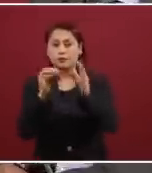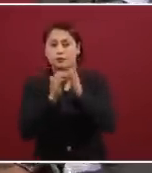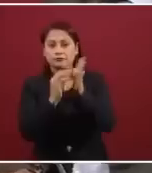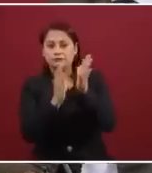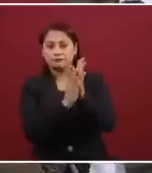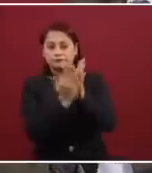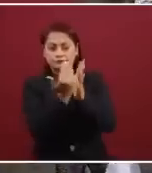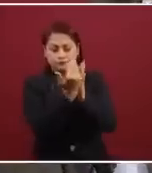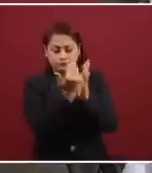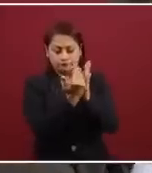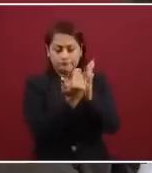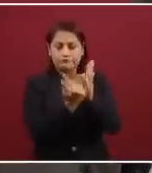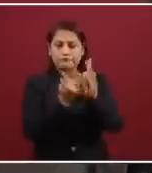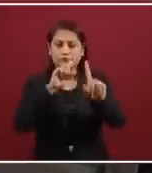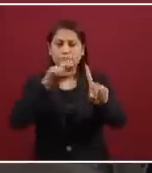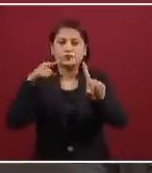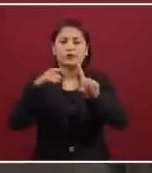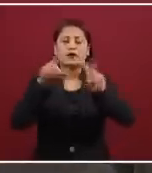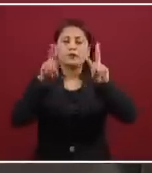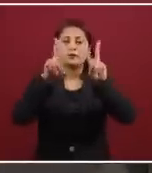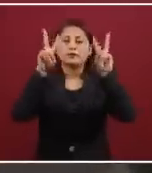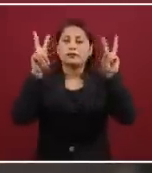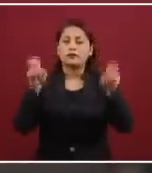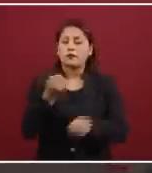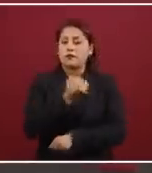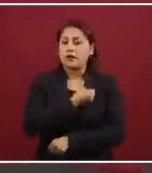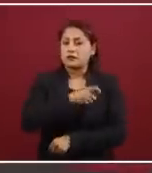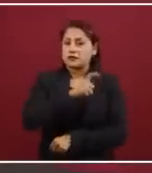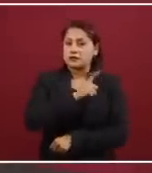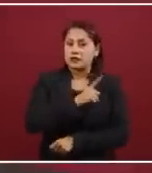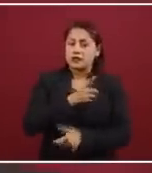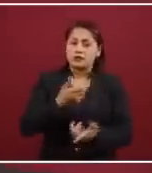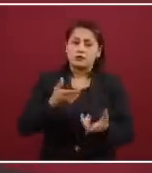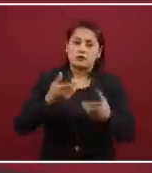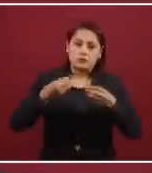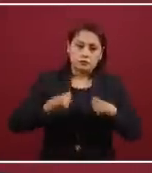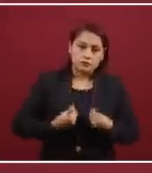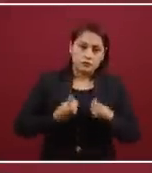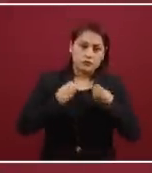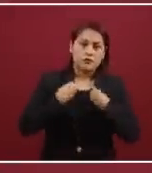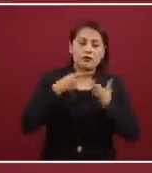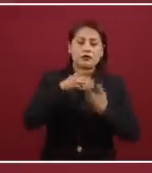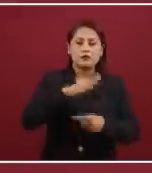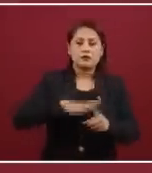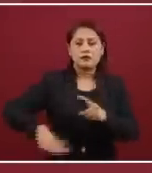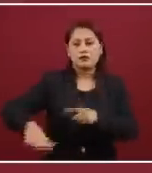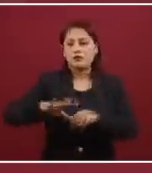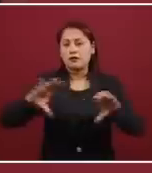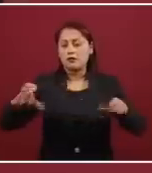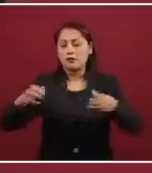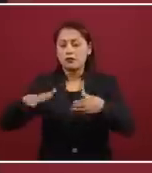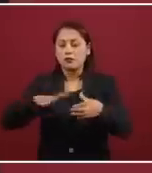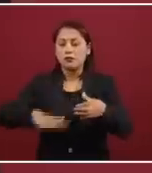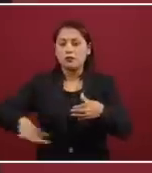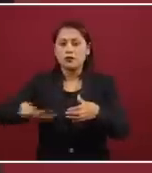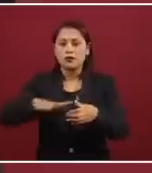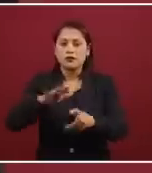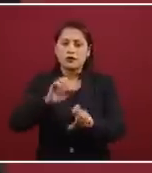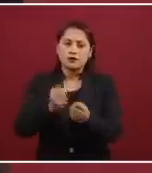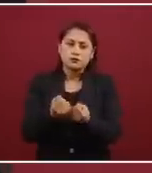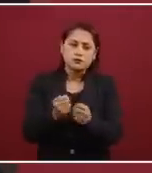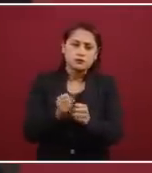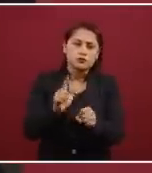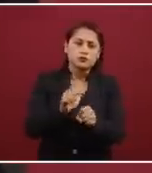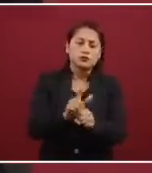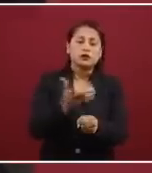con un vivir sano, con un crecer sano en el sentido individual, familiar, comunitario y social. En la